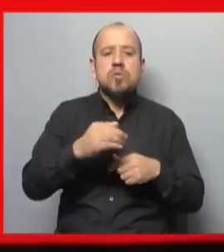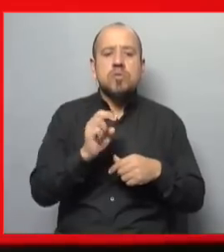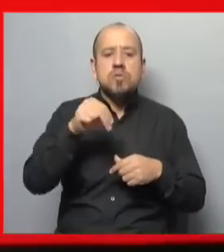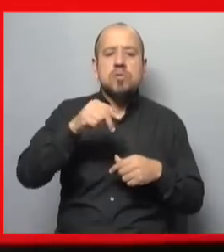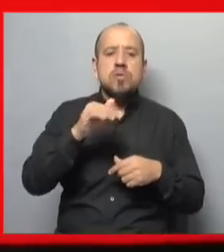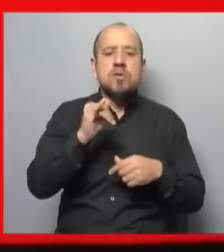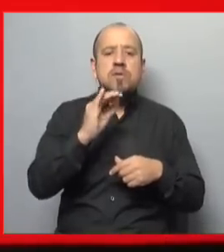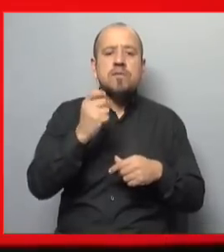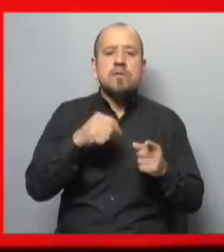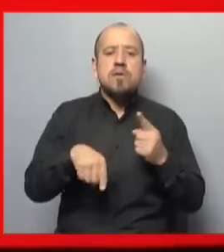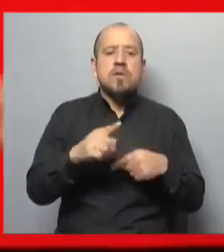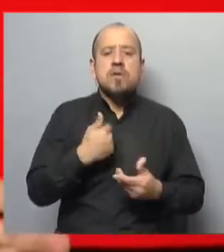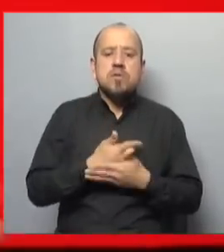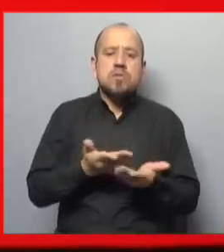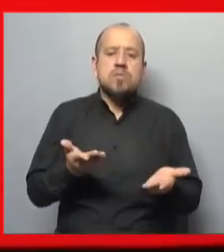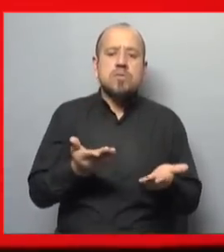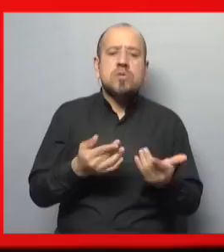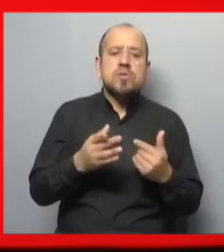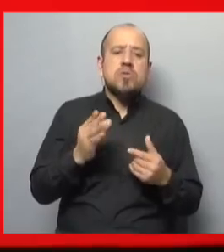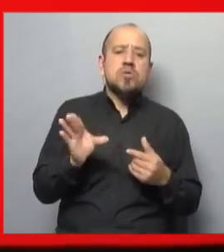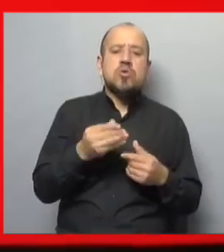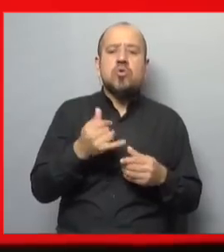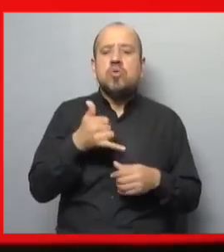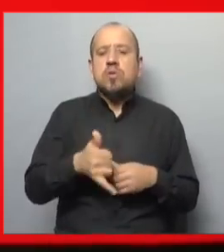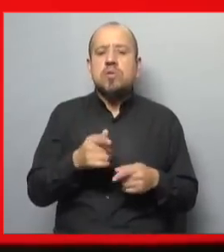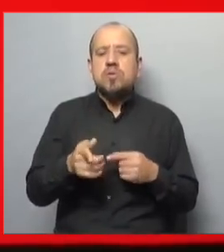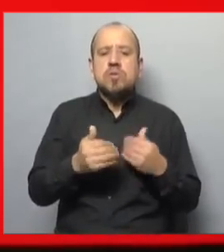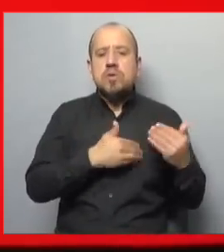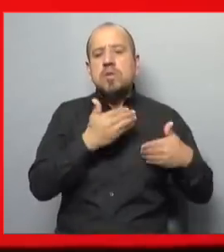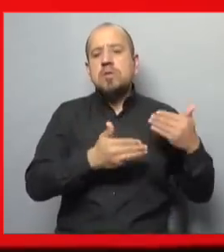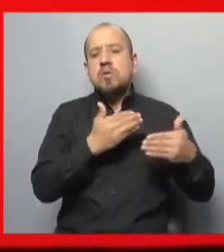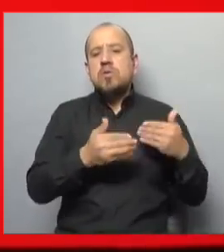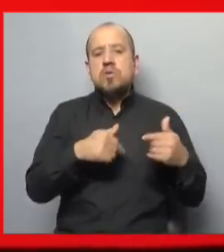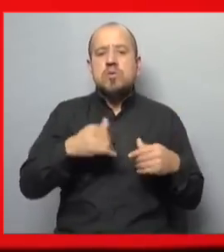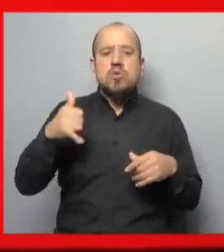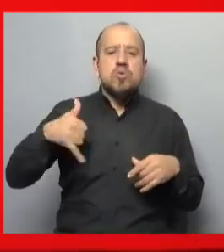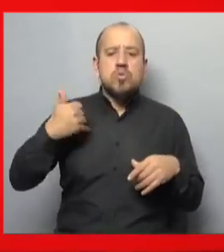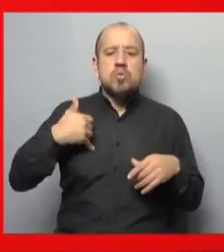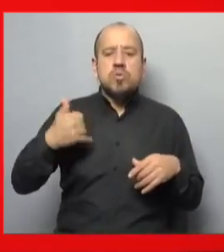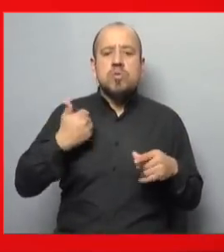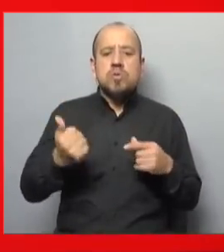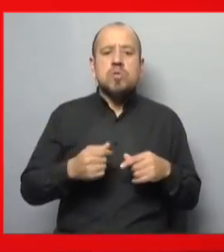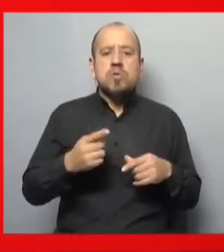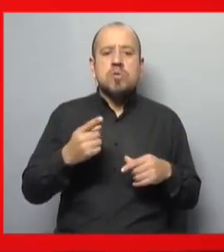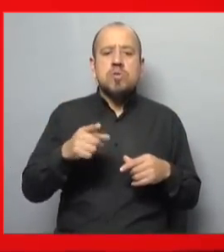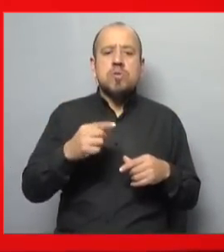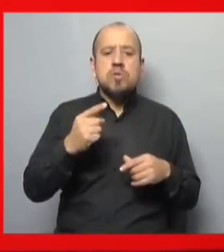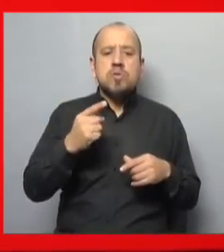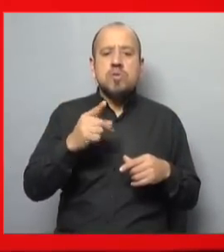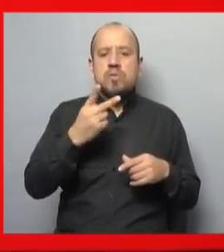una honestidad de mostrar todo lo que tienen todos los planes el desarrollo sobre todo a nivel juvenil de chicos de 2019 para abajo